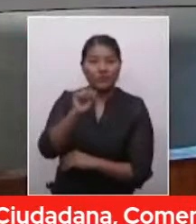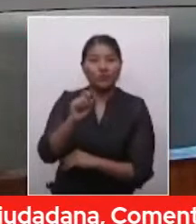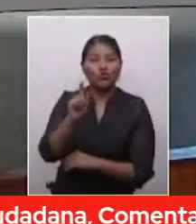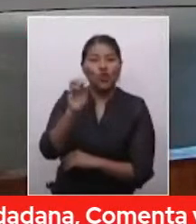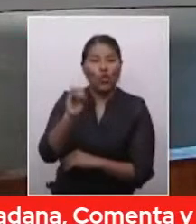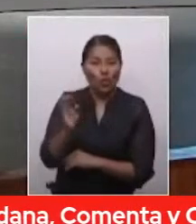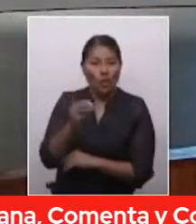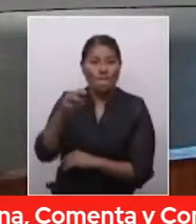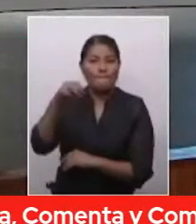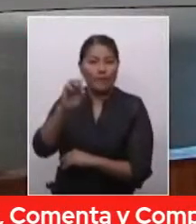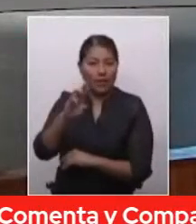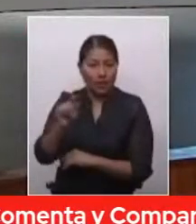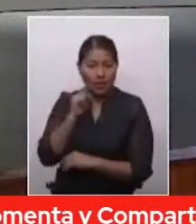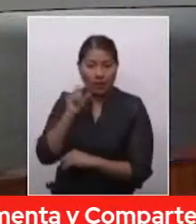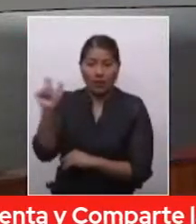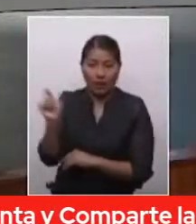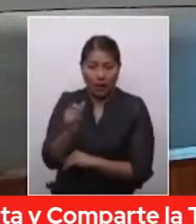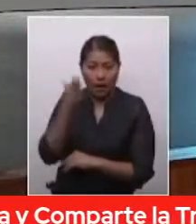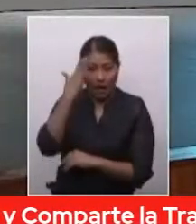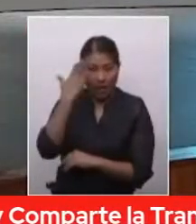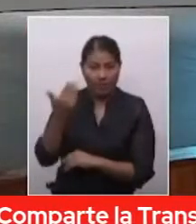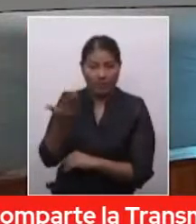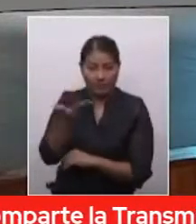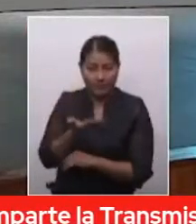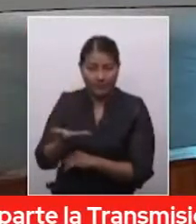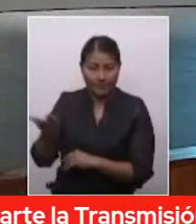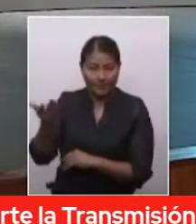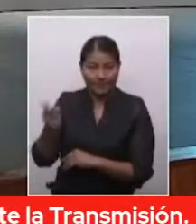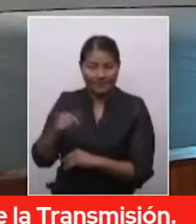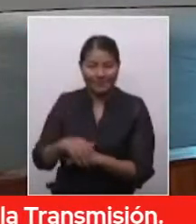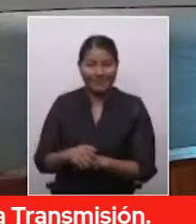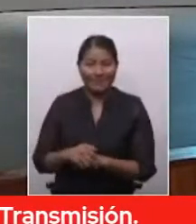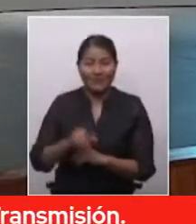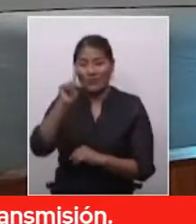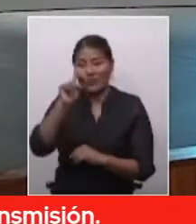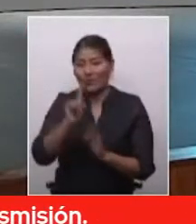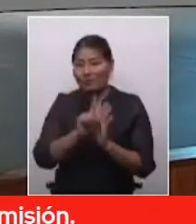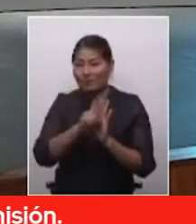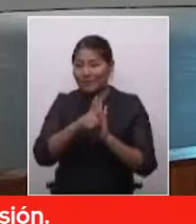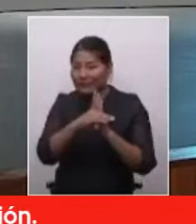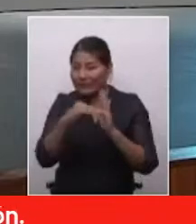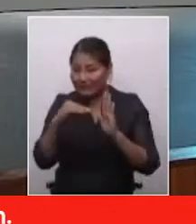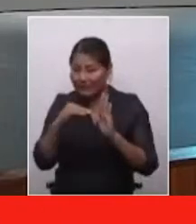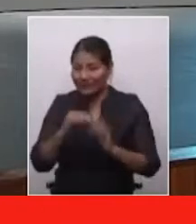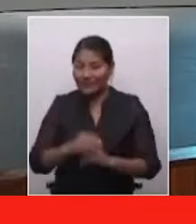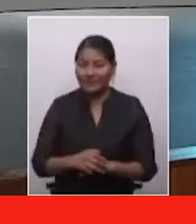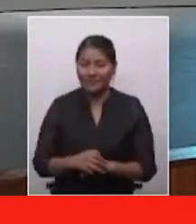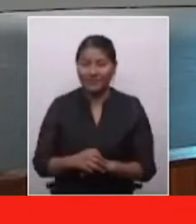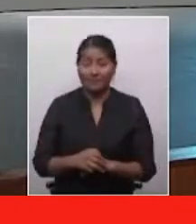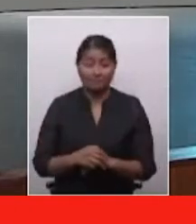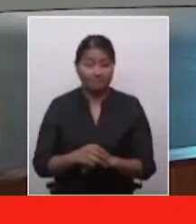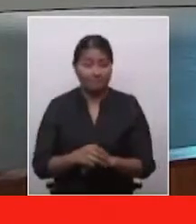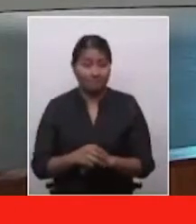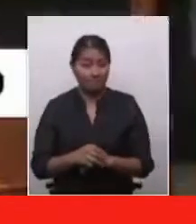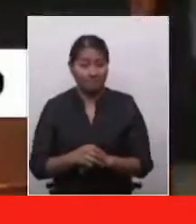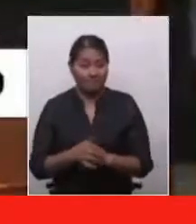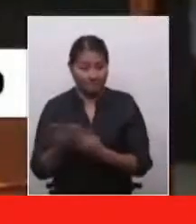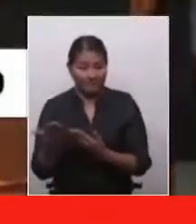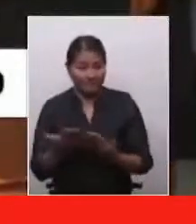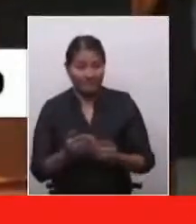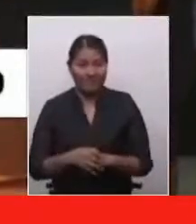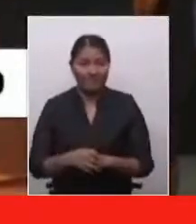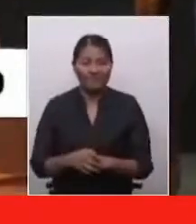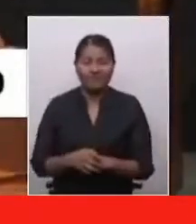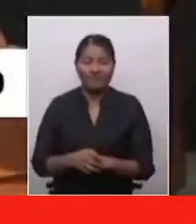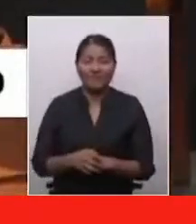candidata de Avanza País, Partido de Integración Social, para su minuto 30 de cierre. Adelante. Gracias.